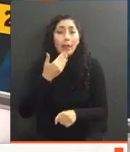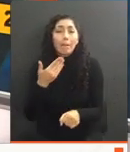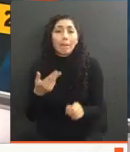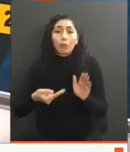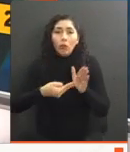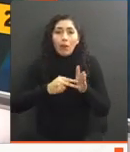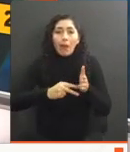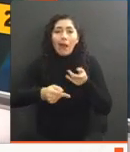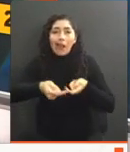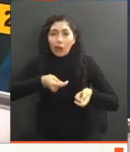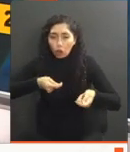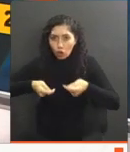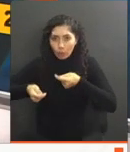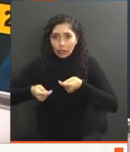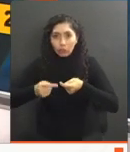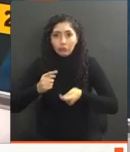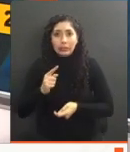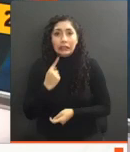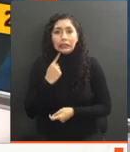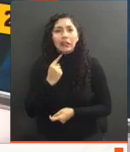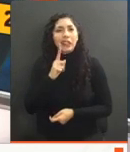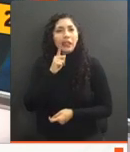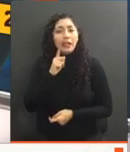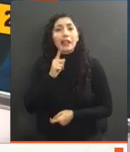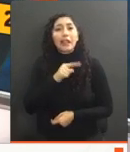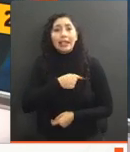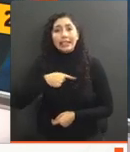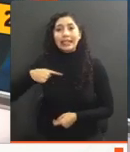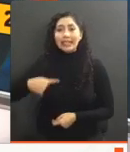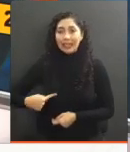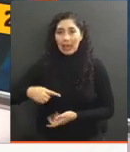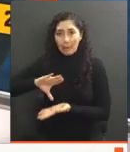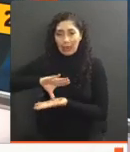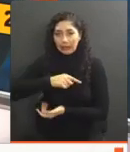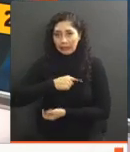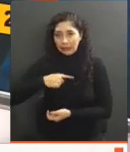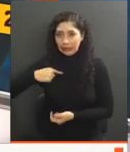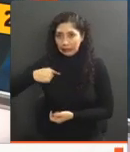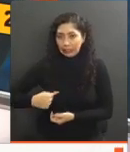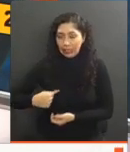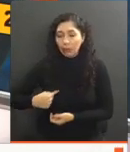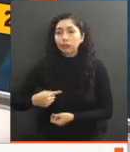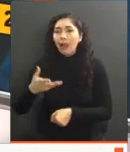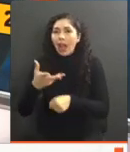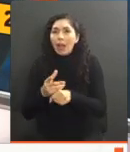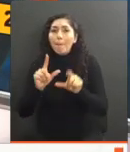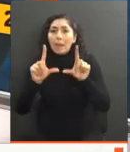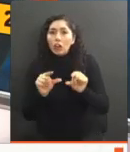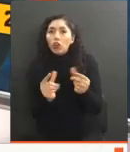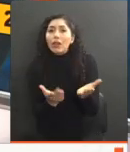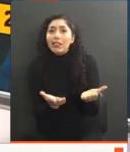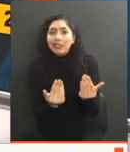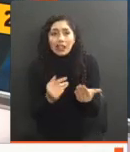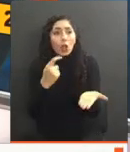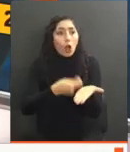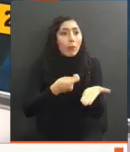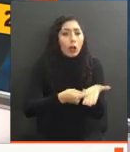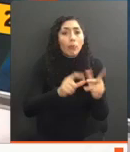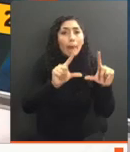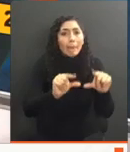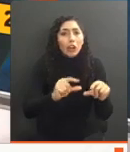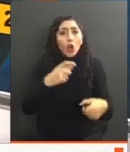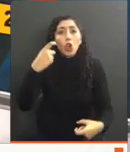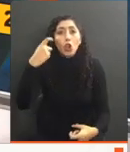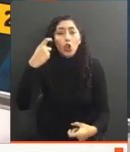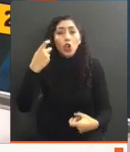está sufriendo China. Está creciendo menos, eso hace que haya una menor demanda del cobre y eso obviamente afecta